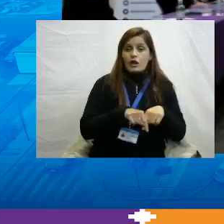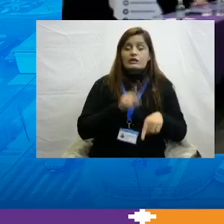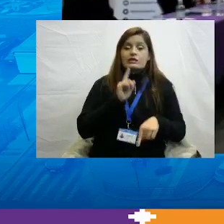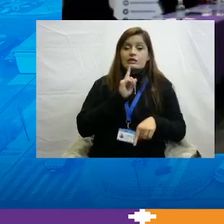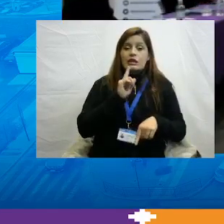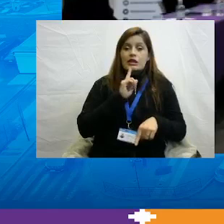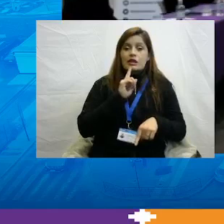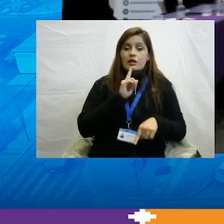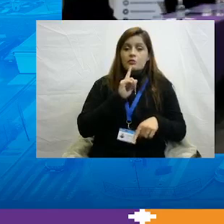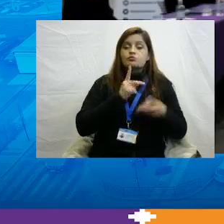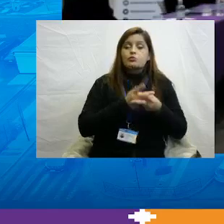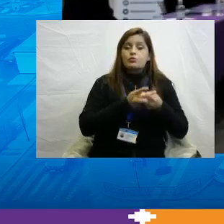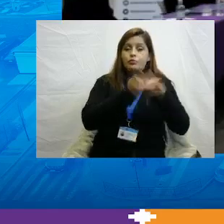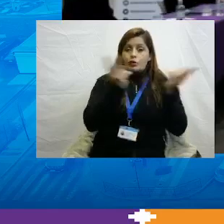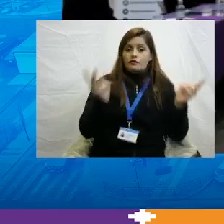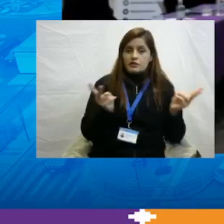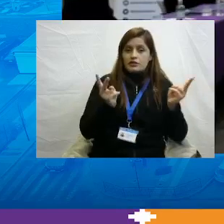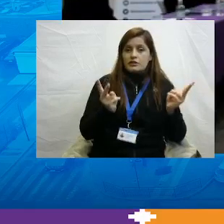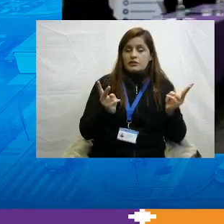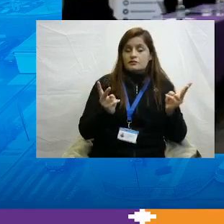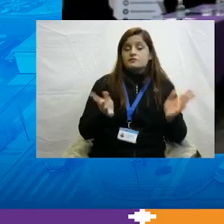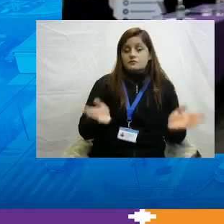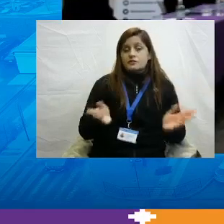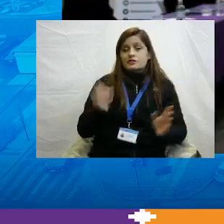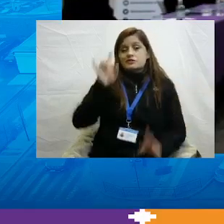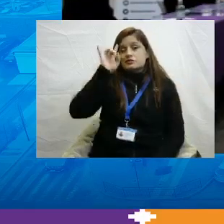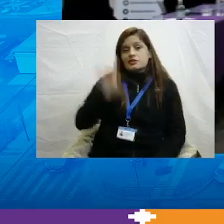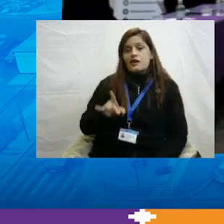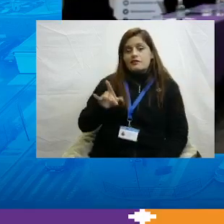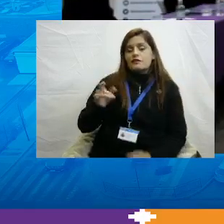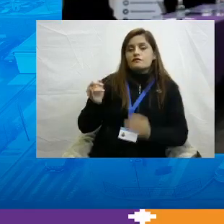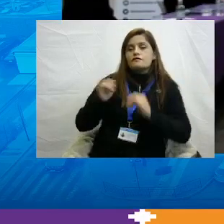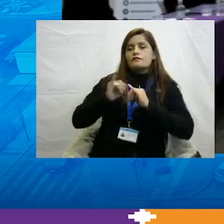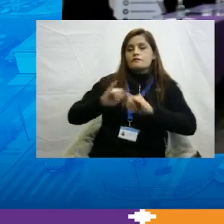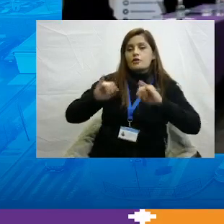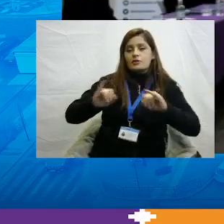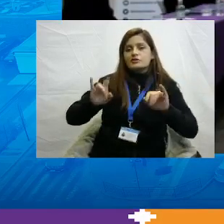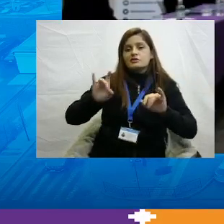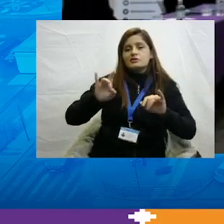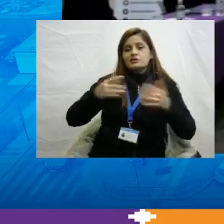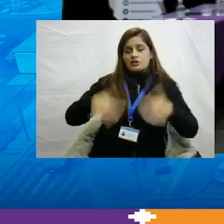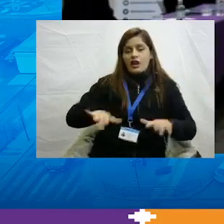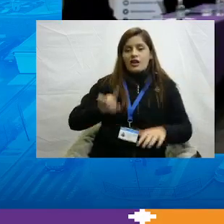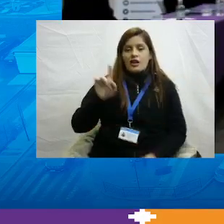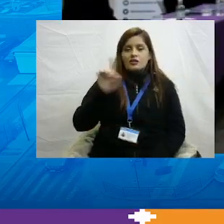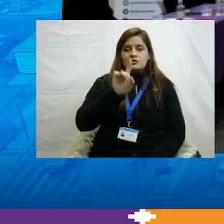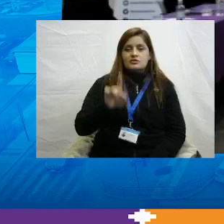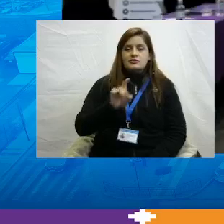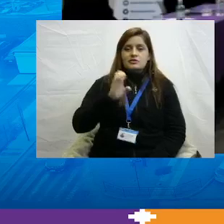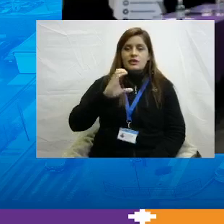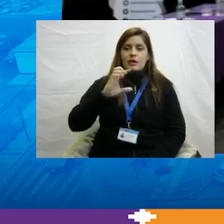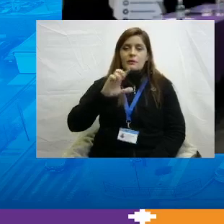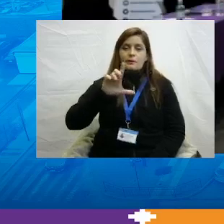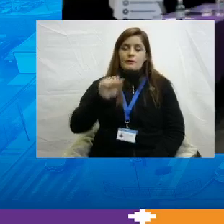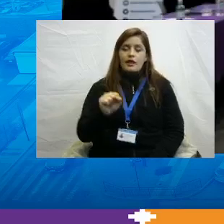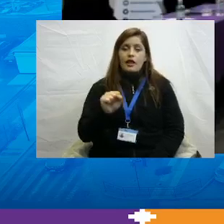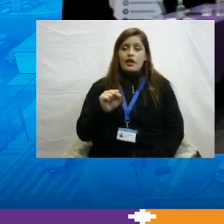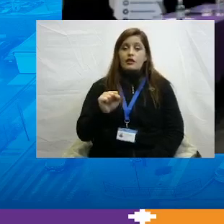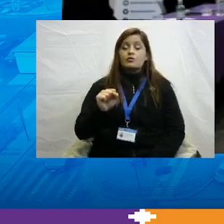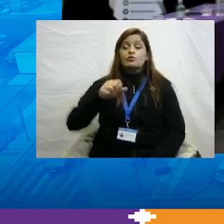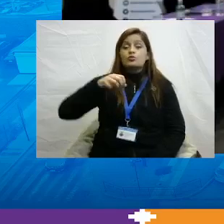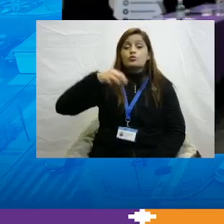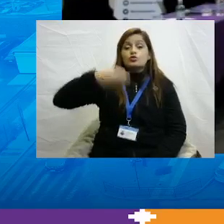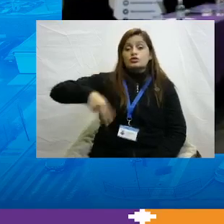utilidad pública. Y en atención a lo anterior, considerando lo informado por SECPLA de la Ilustre Municipalidad de